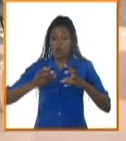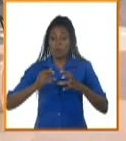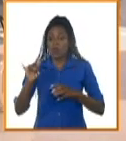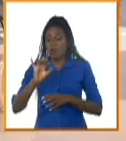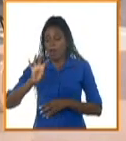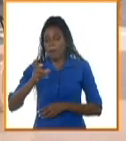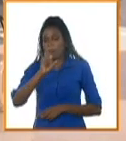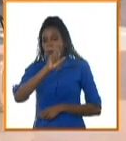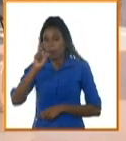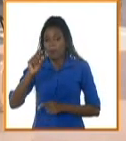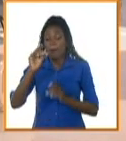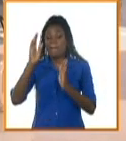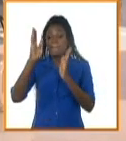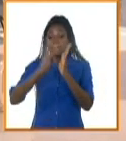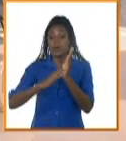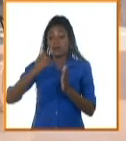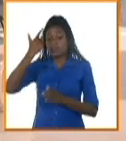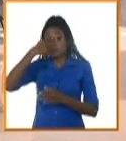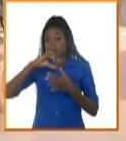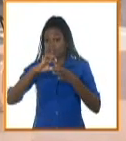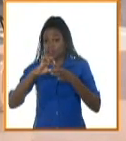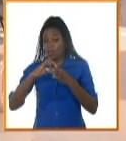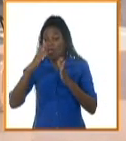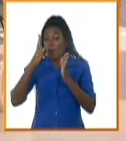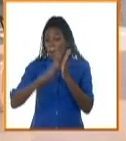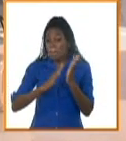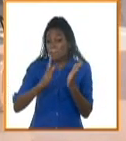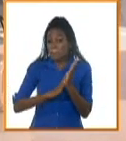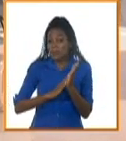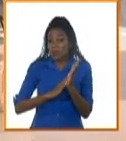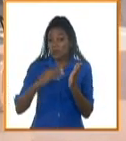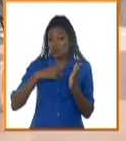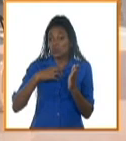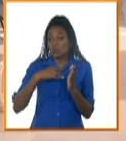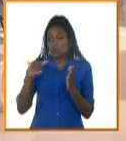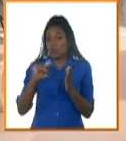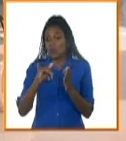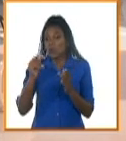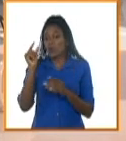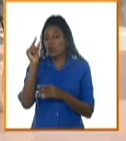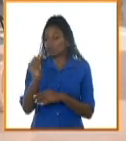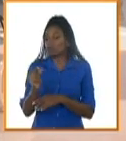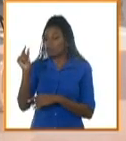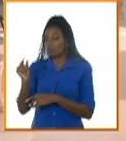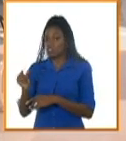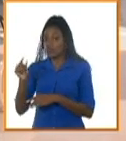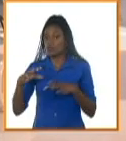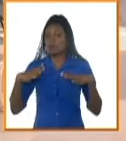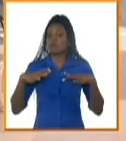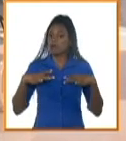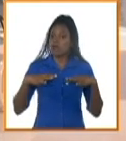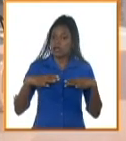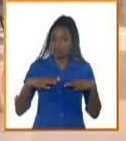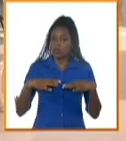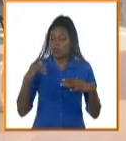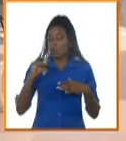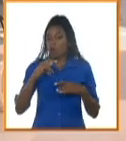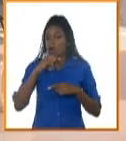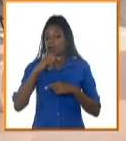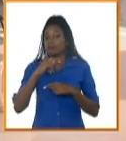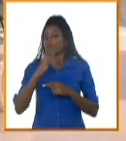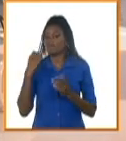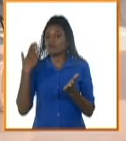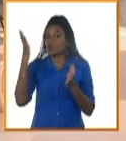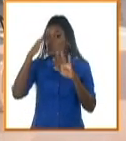también el mes de agosto es un mes donde ustedes tienen muchas mujeres hay vacaciones escolares es decir